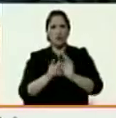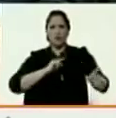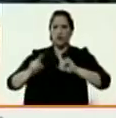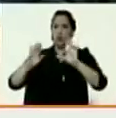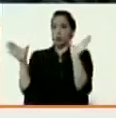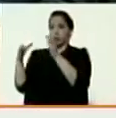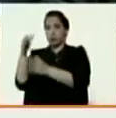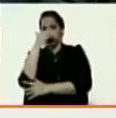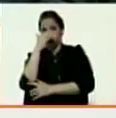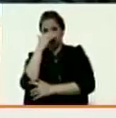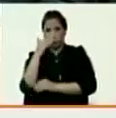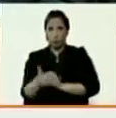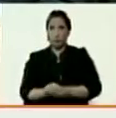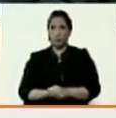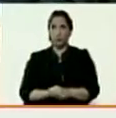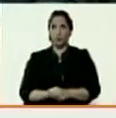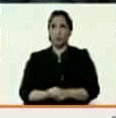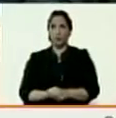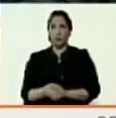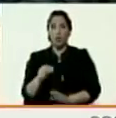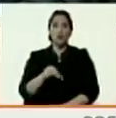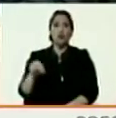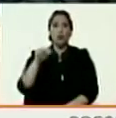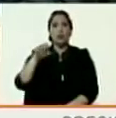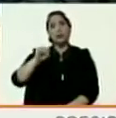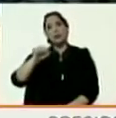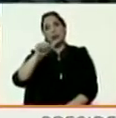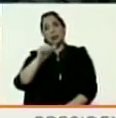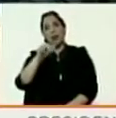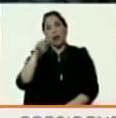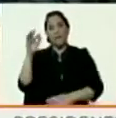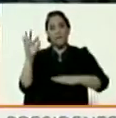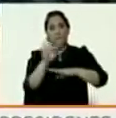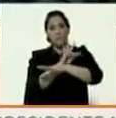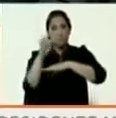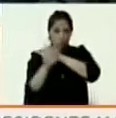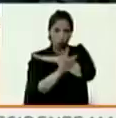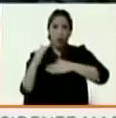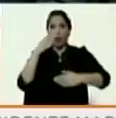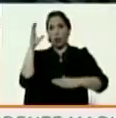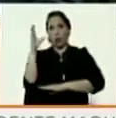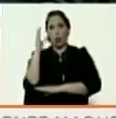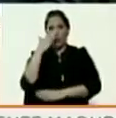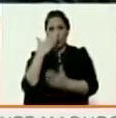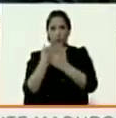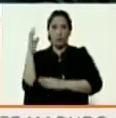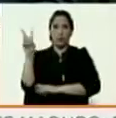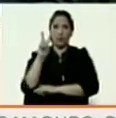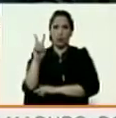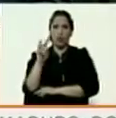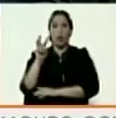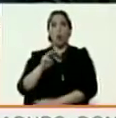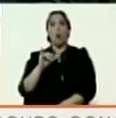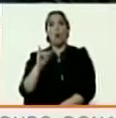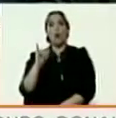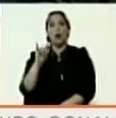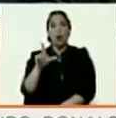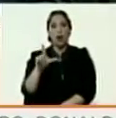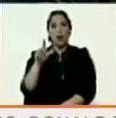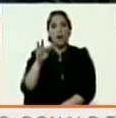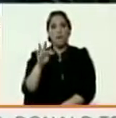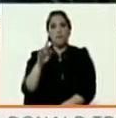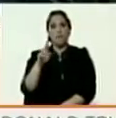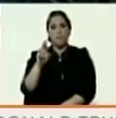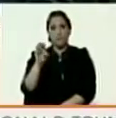bandas criminales en el norte de Santander y en la frontera colombo-venezolana, Wilfredo Cañizares, señaló el 12